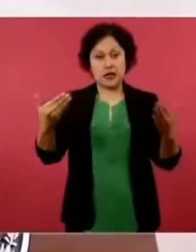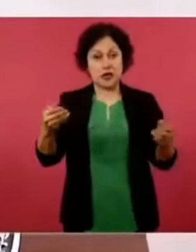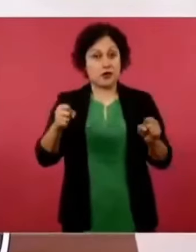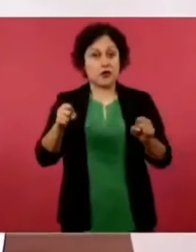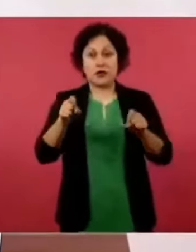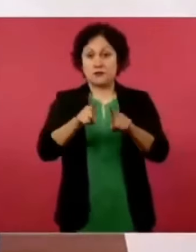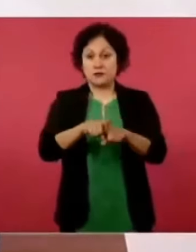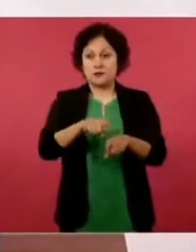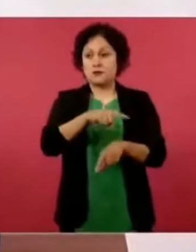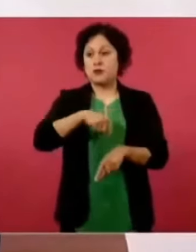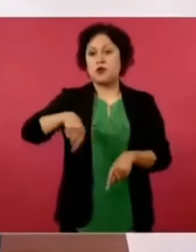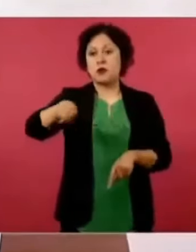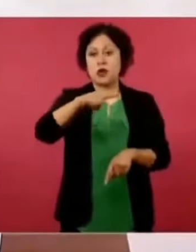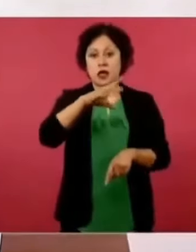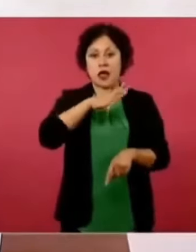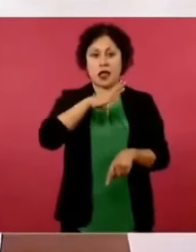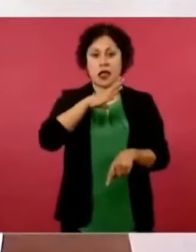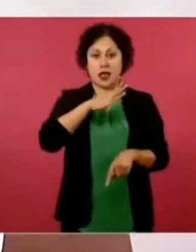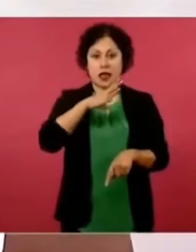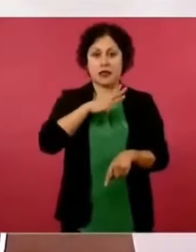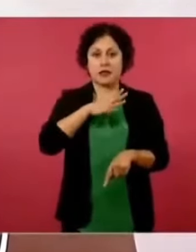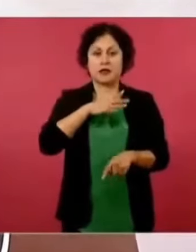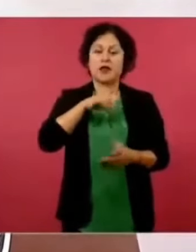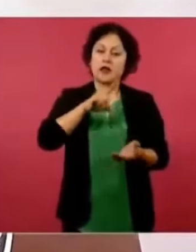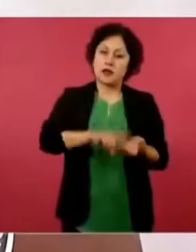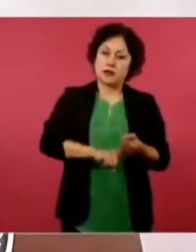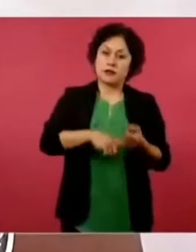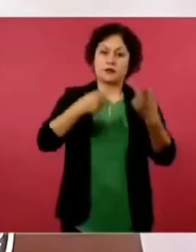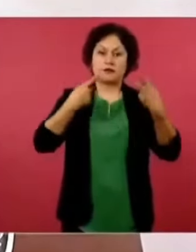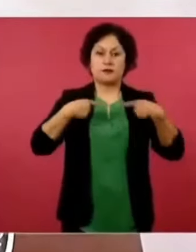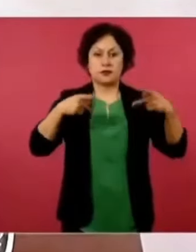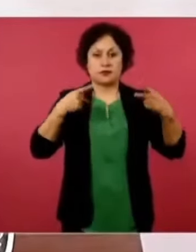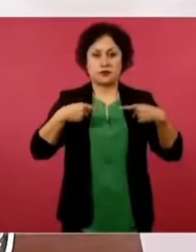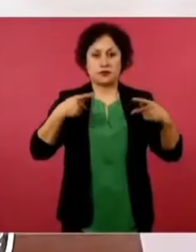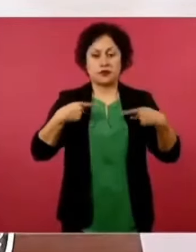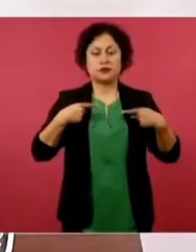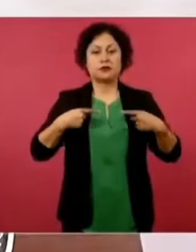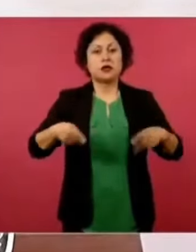huelga de los conservadores en el